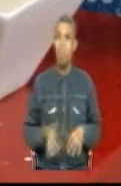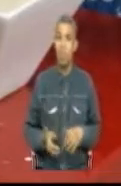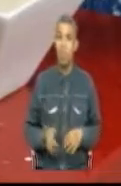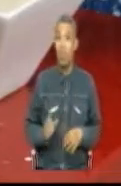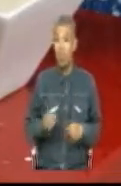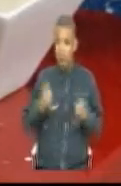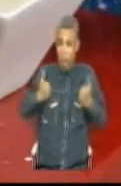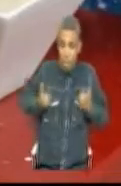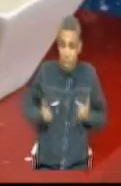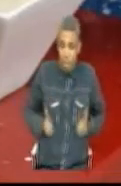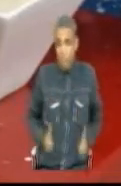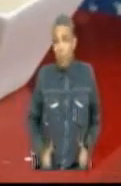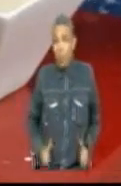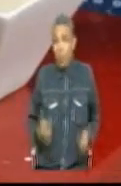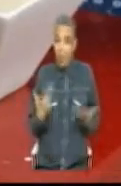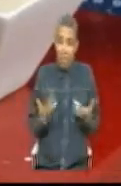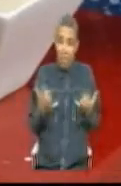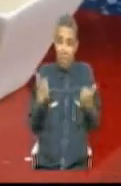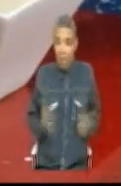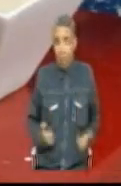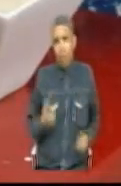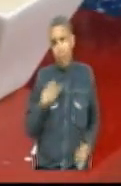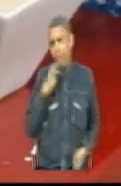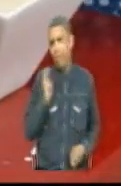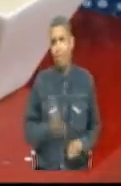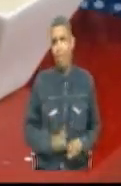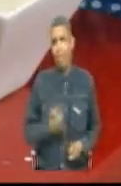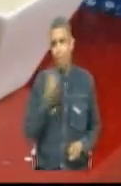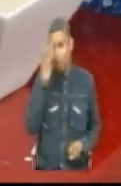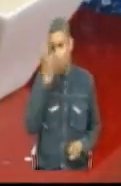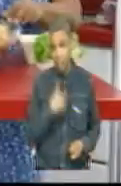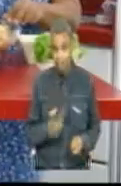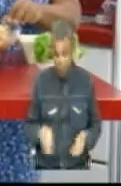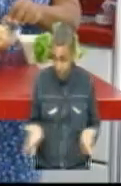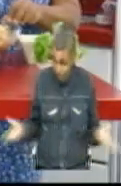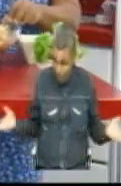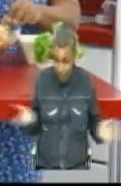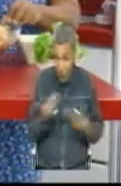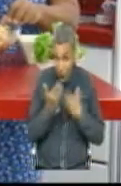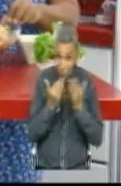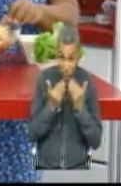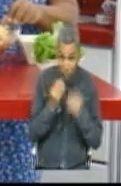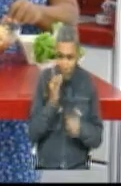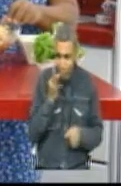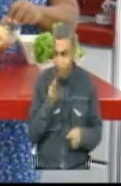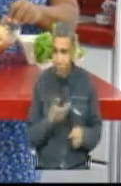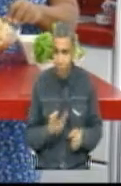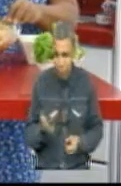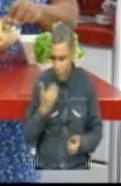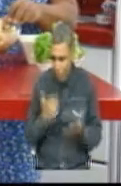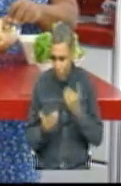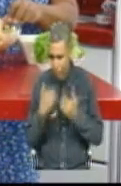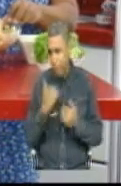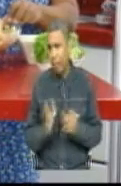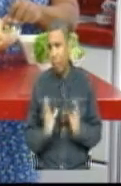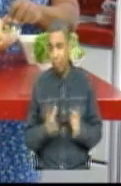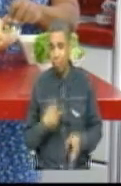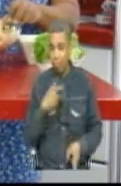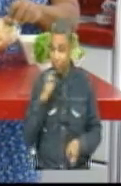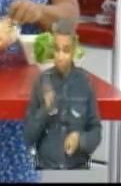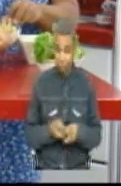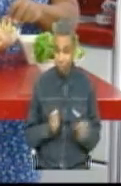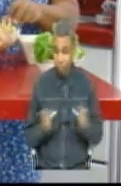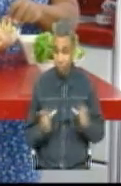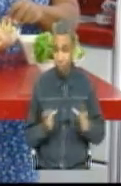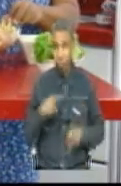me ha tocado durísimo la meta propuesta la he conseguido no me pueden contar con a poder de boca por lo si es verdad que a pedir de